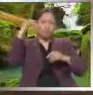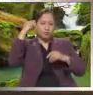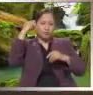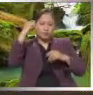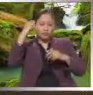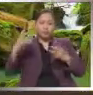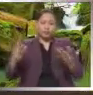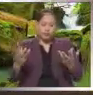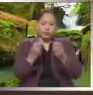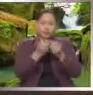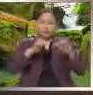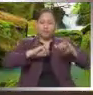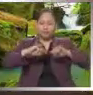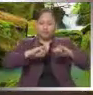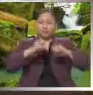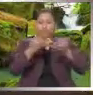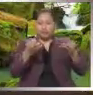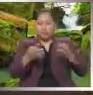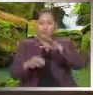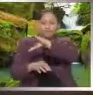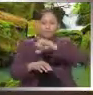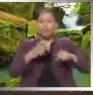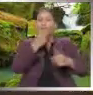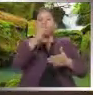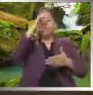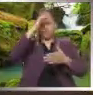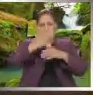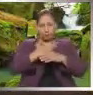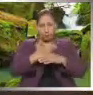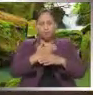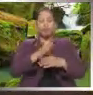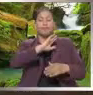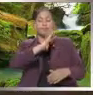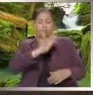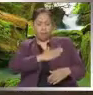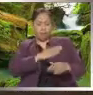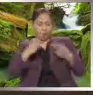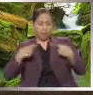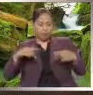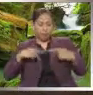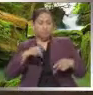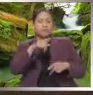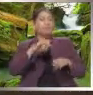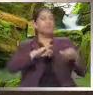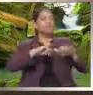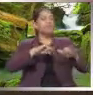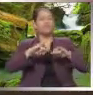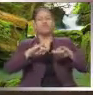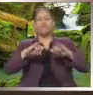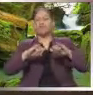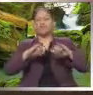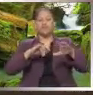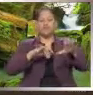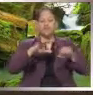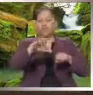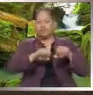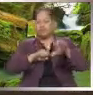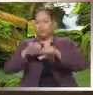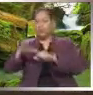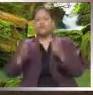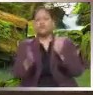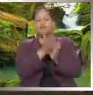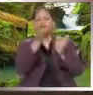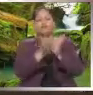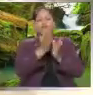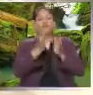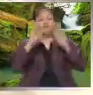de territorios de Hernán Cortés. Inmediatamente los españoles se disponen, como en todo el territorio de la Nueva España, a construir